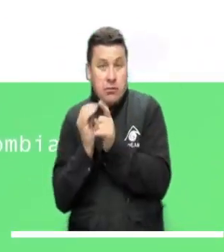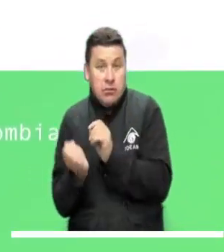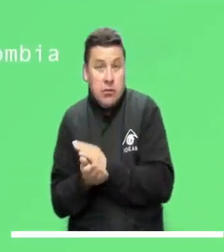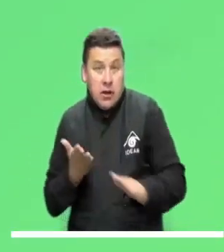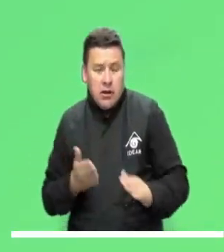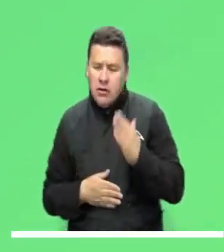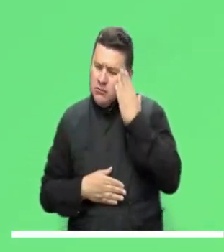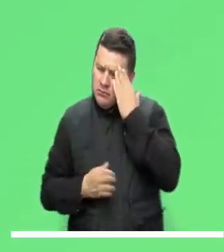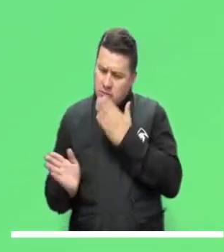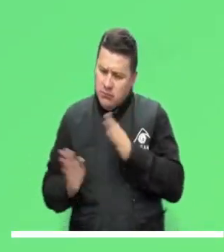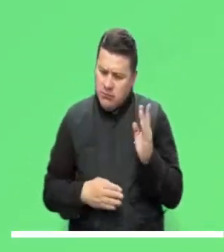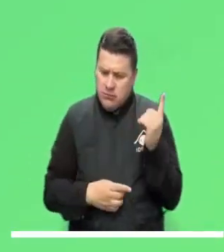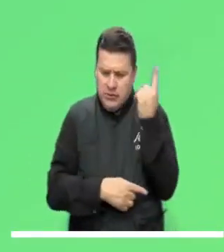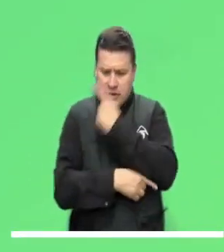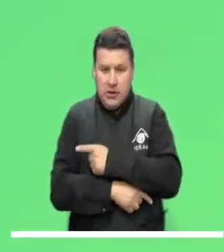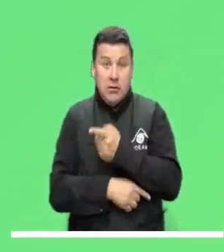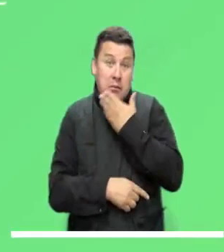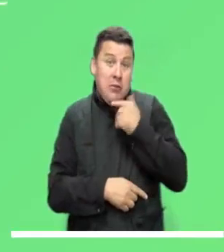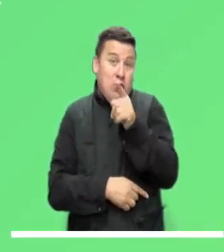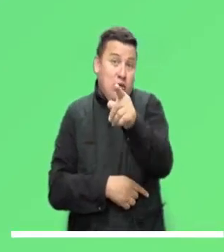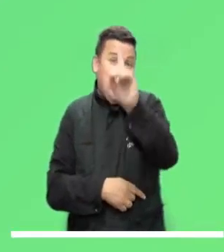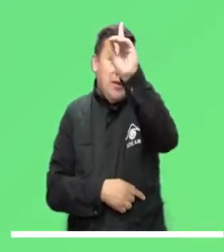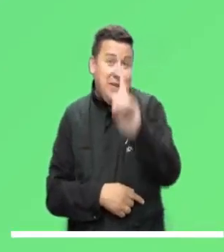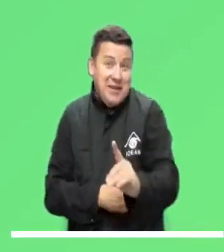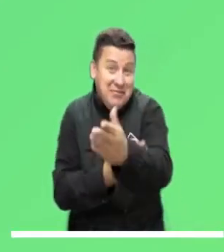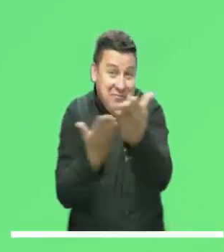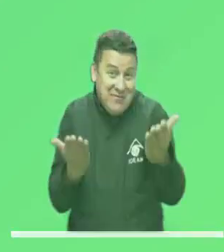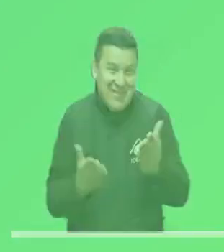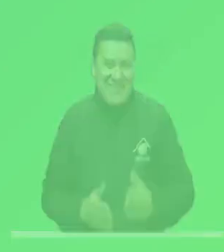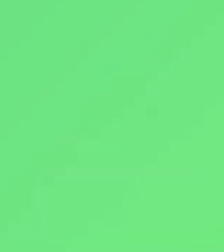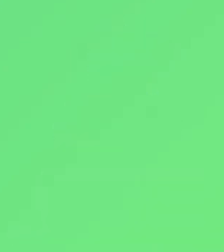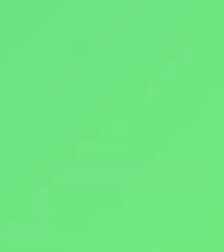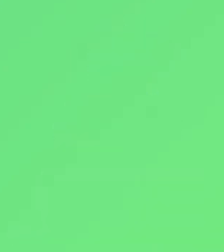Descarguela gratis, planee su día y tome las mejores decisiones.